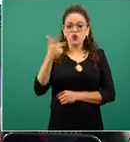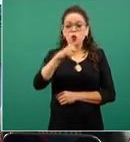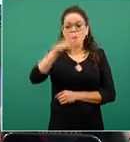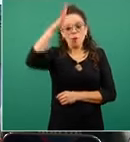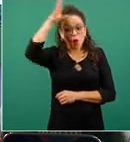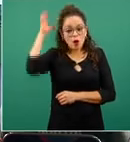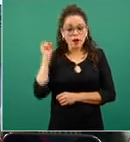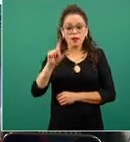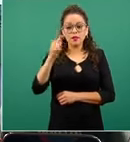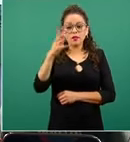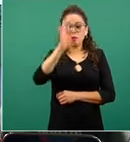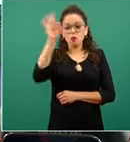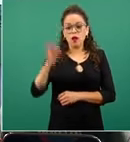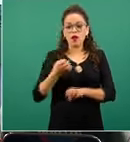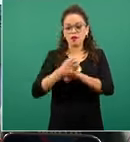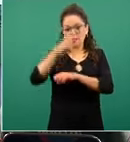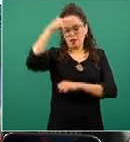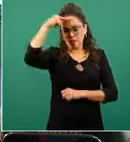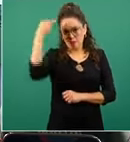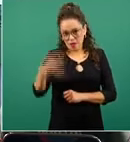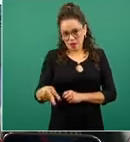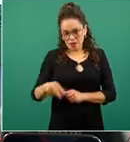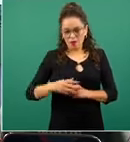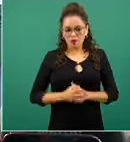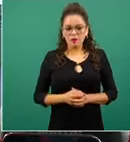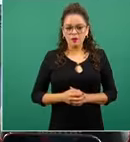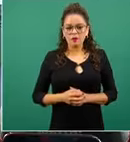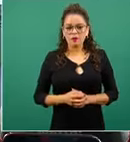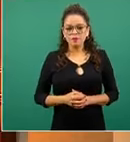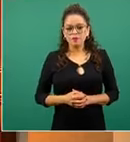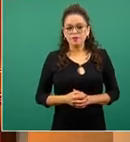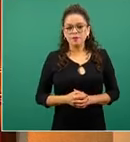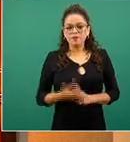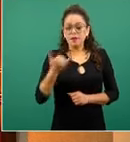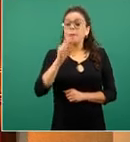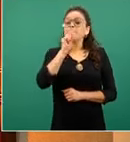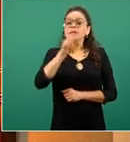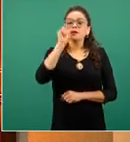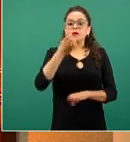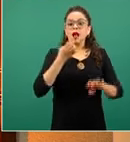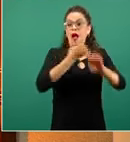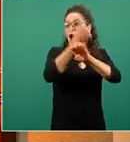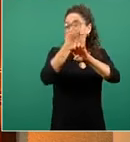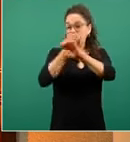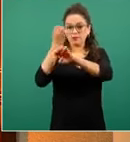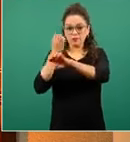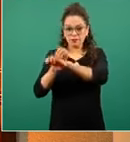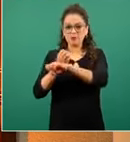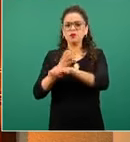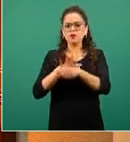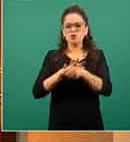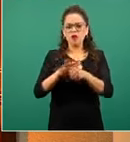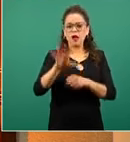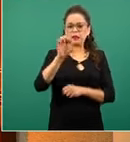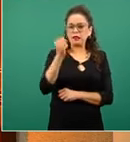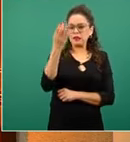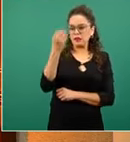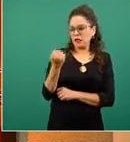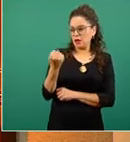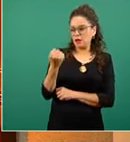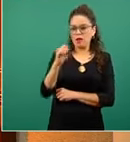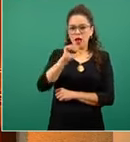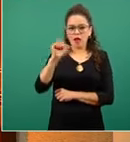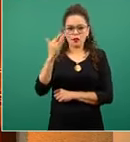75% en el Estado de México. Así también las entidades que están en el rango entre 69 y 50, que es un